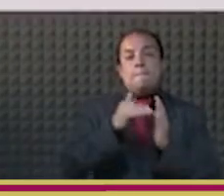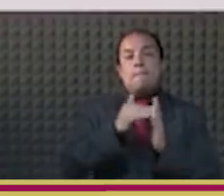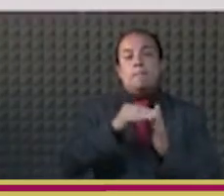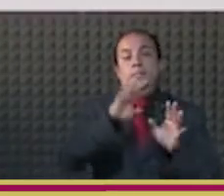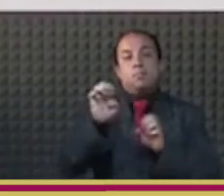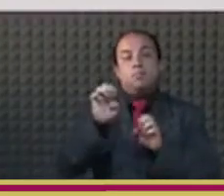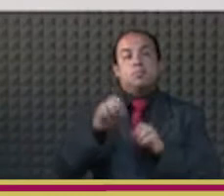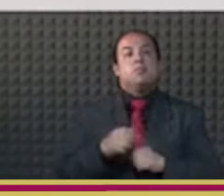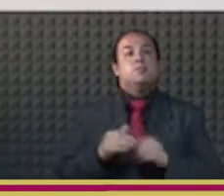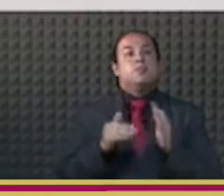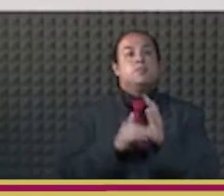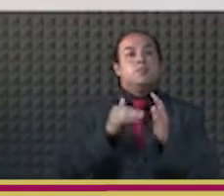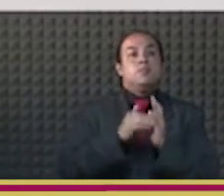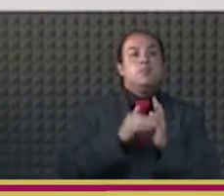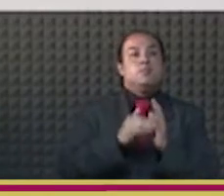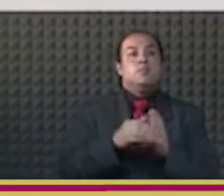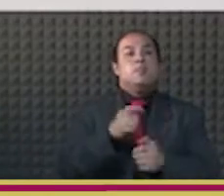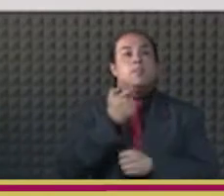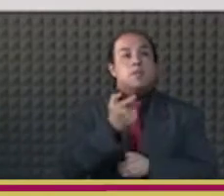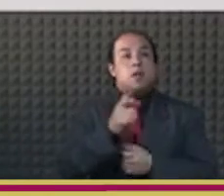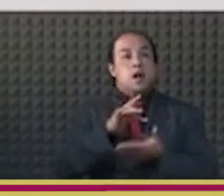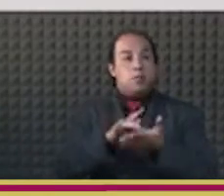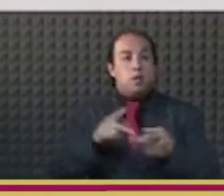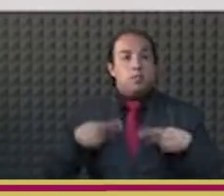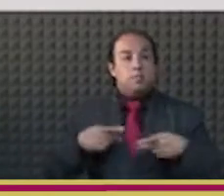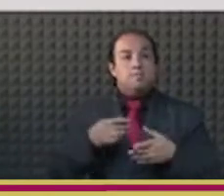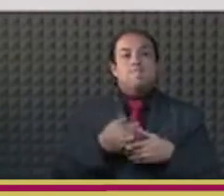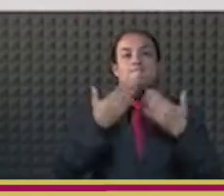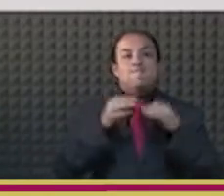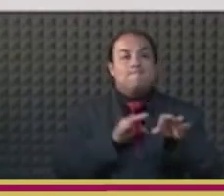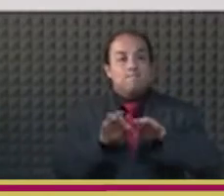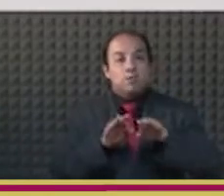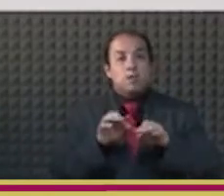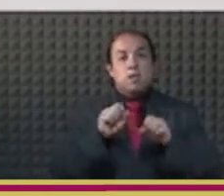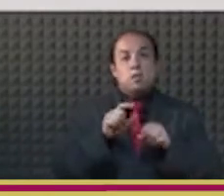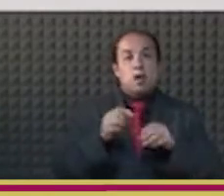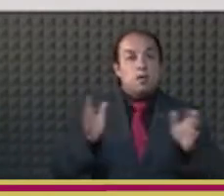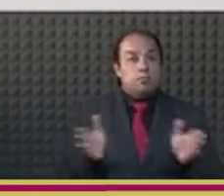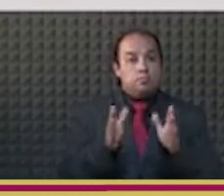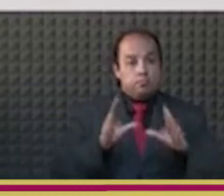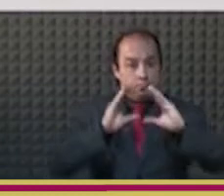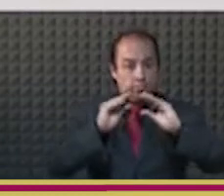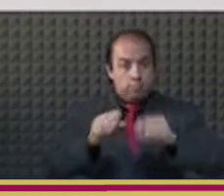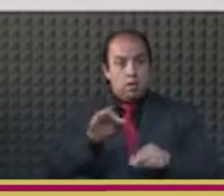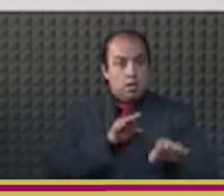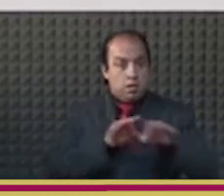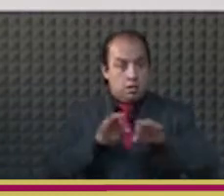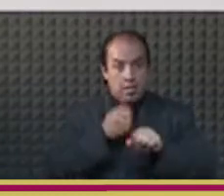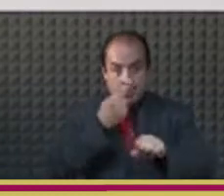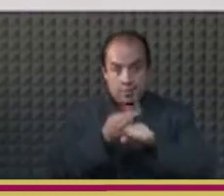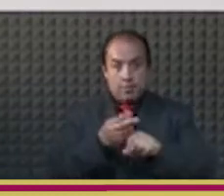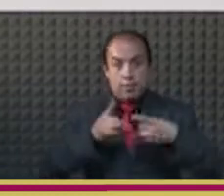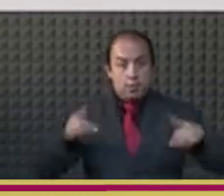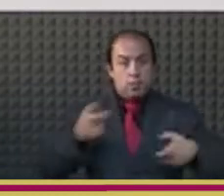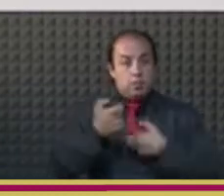en apoyo a desempleados y en el fomento al empleo, en la capacitación para el empleo. Y la Secretaría